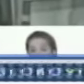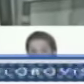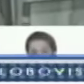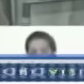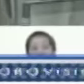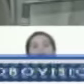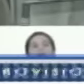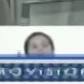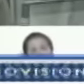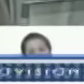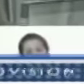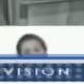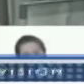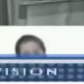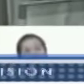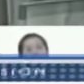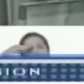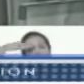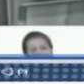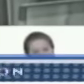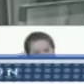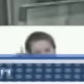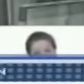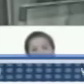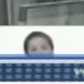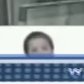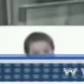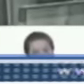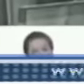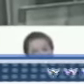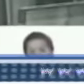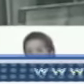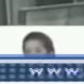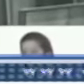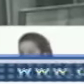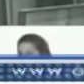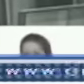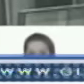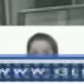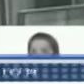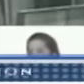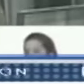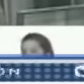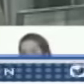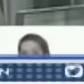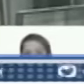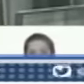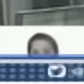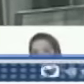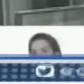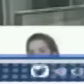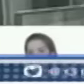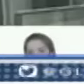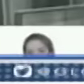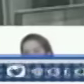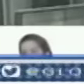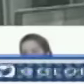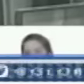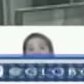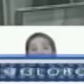Integral y el de la SODI, de la Fuerza Armada Nacional Bolivariana, evaluando los daños y los análisis de necesidad.